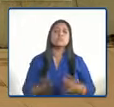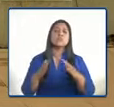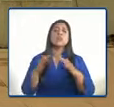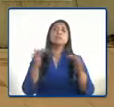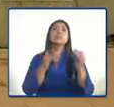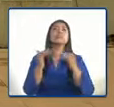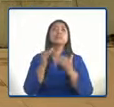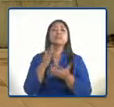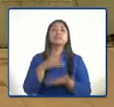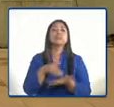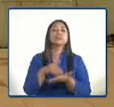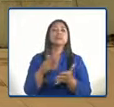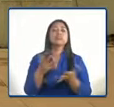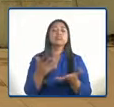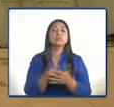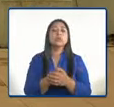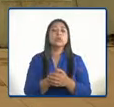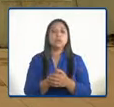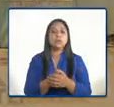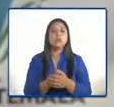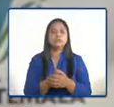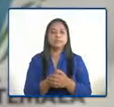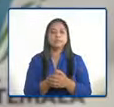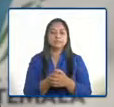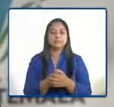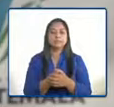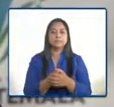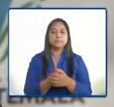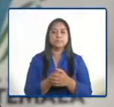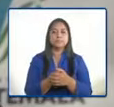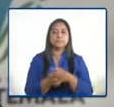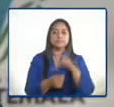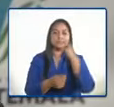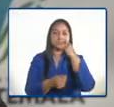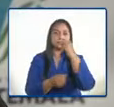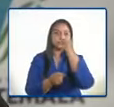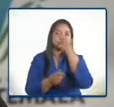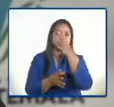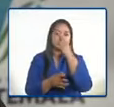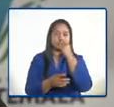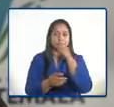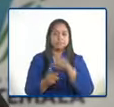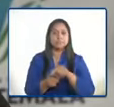de centros para jóvenes. Bueno, quiero mencionar que